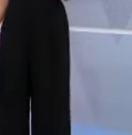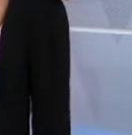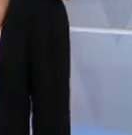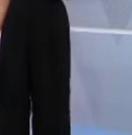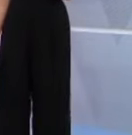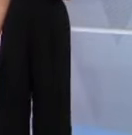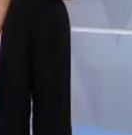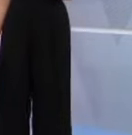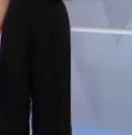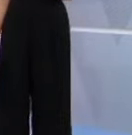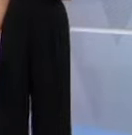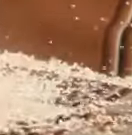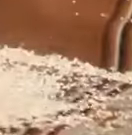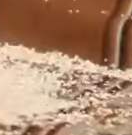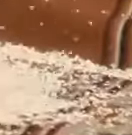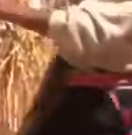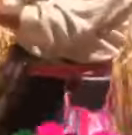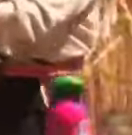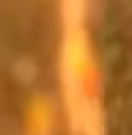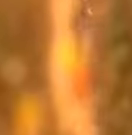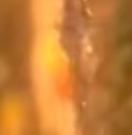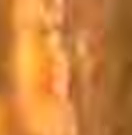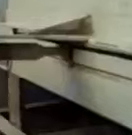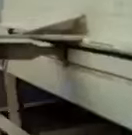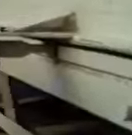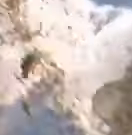con la información.